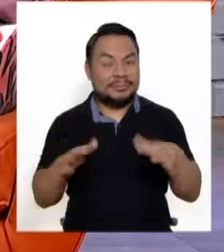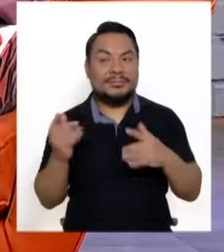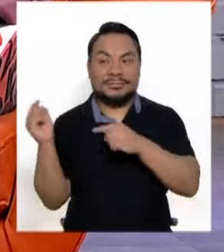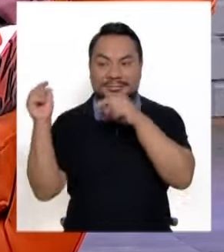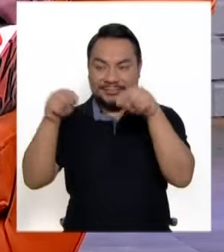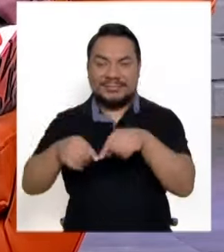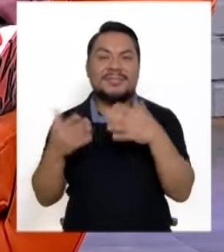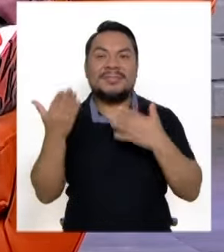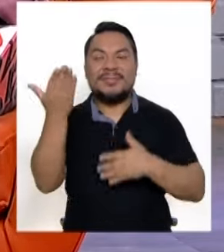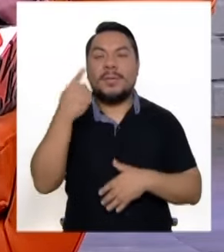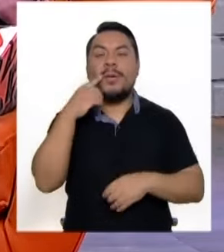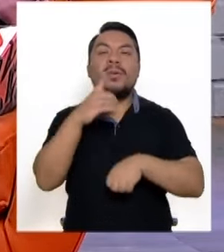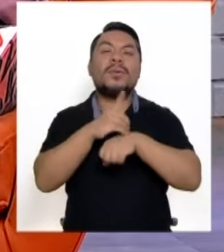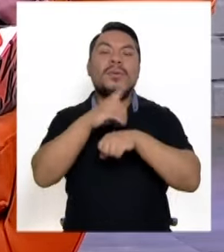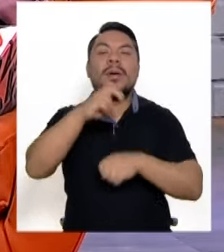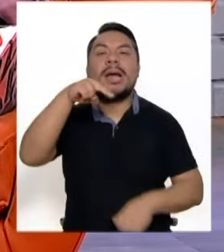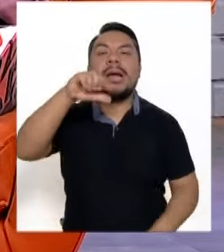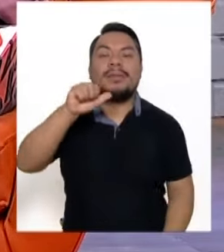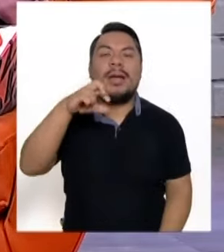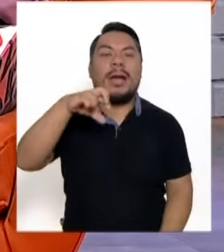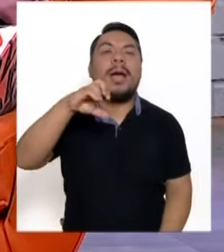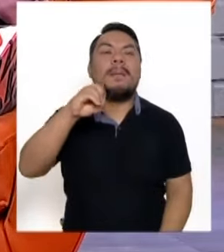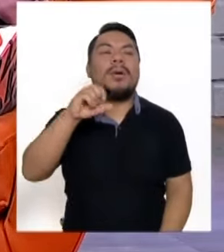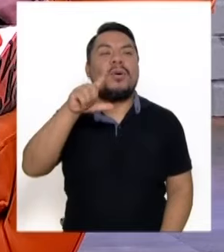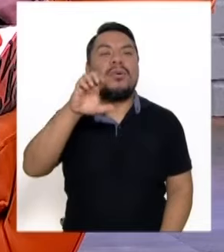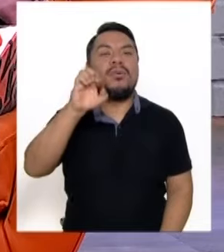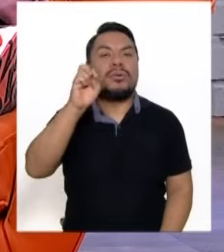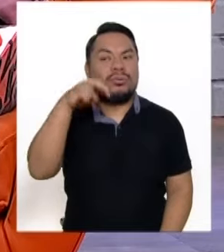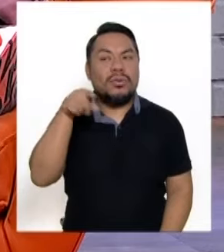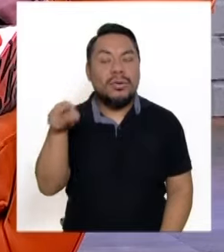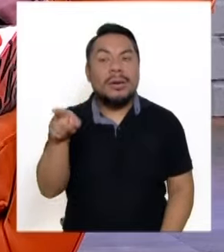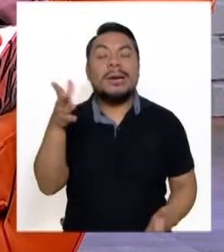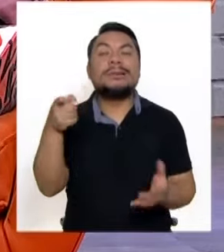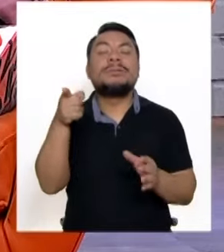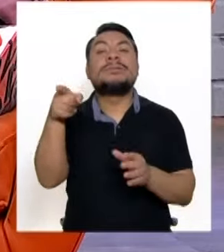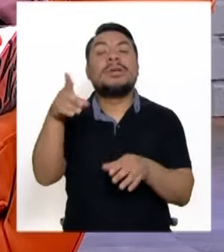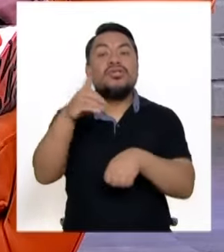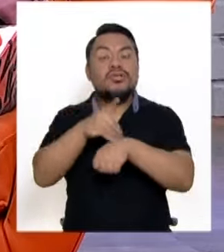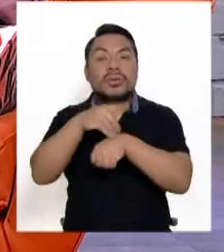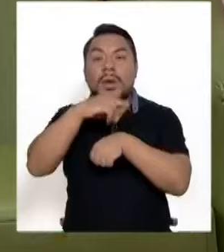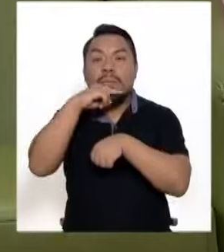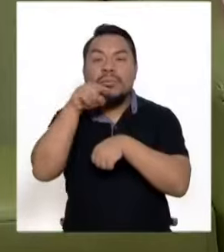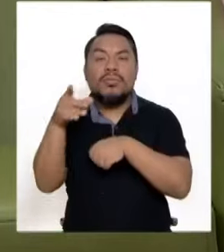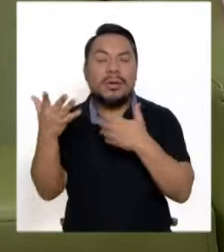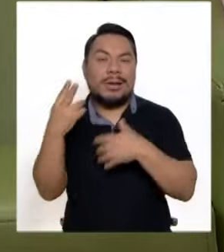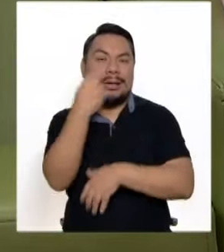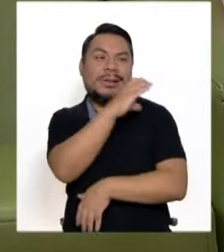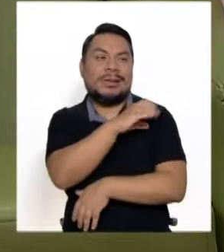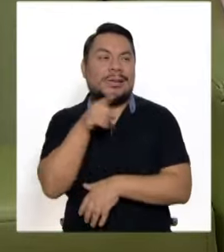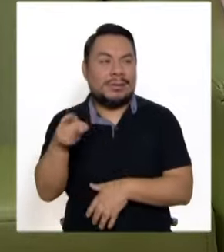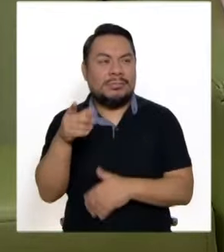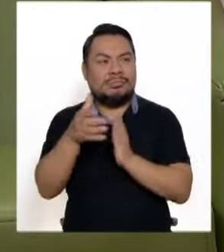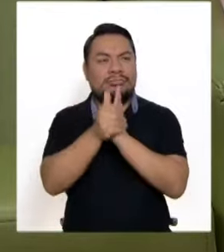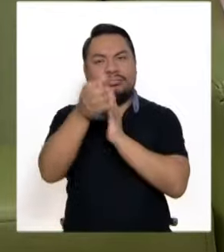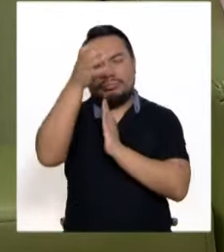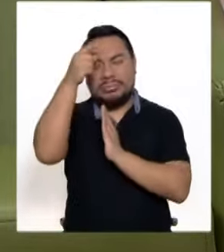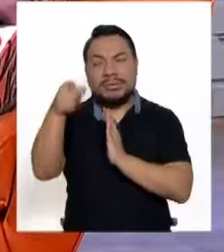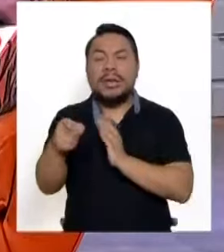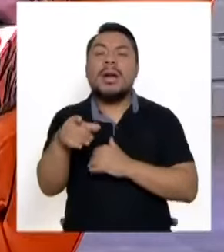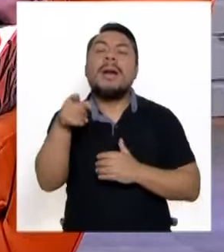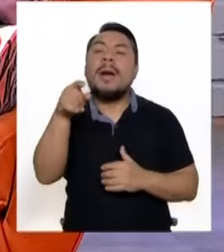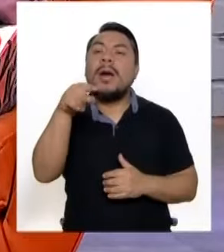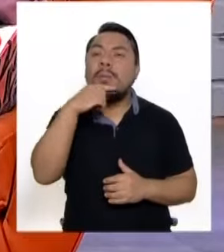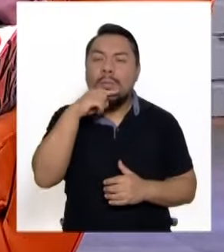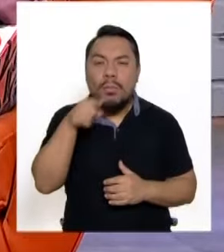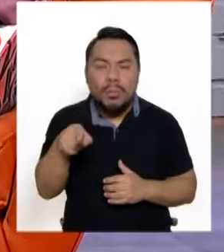está con nosotros el doctor Napoleón Paredes Pérez, ginecólogo de la Detecta Clínica, experto en menopausia, y vamos a hablar de